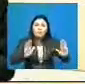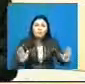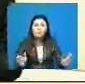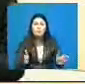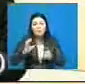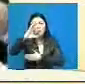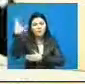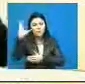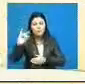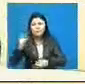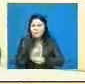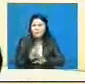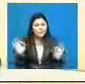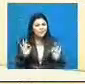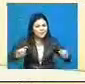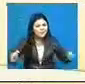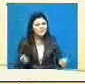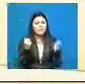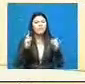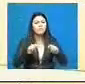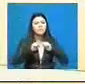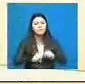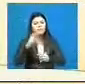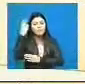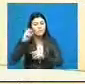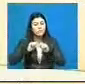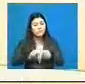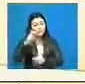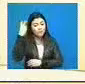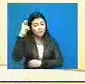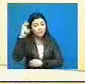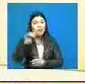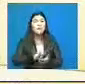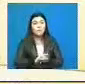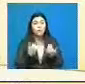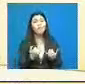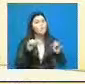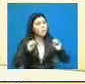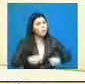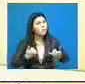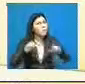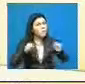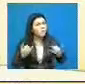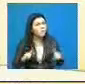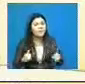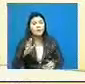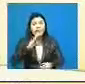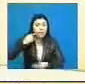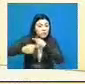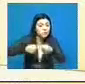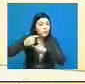¿Por qué? Porque la sostenibilidad fiscal es lo que le va a permitir a las